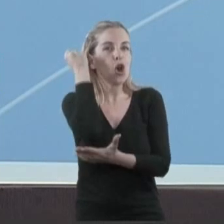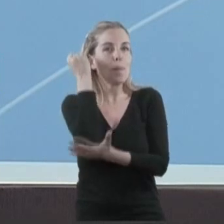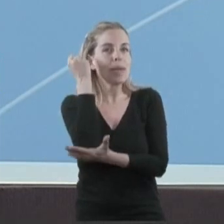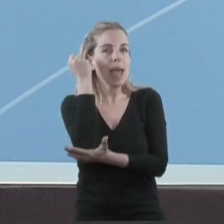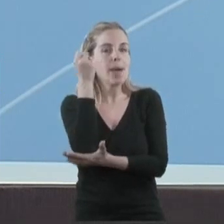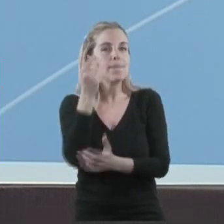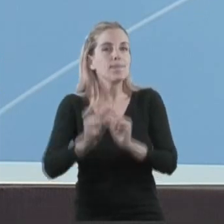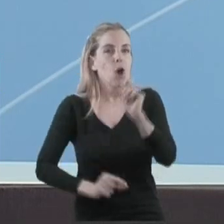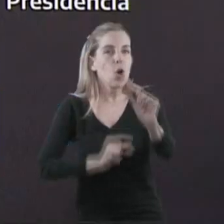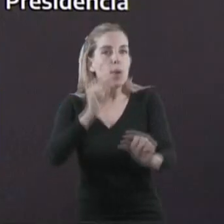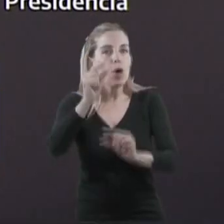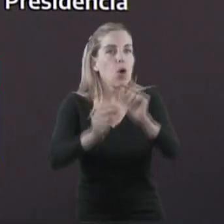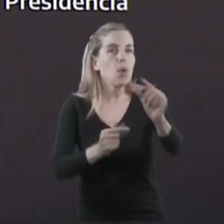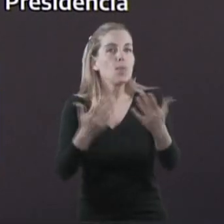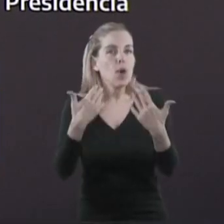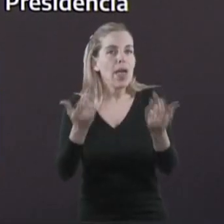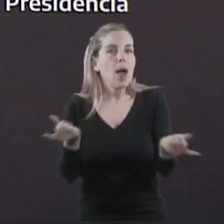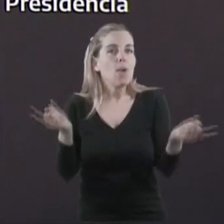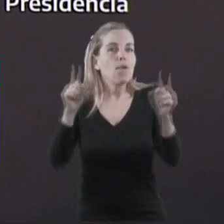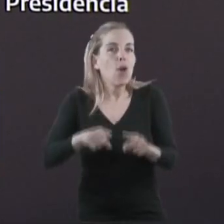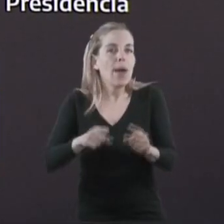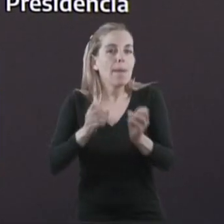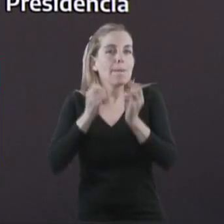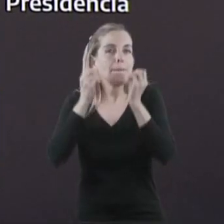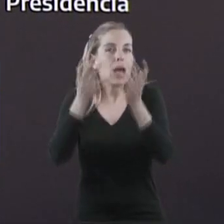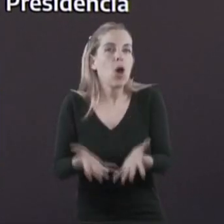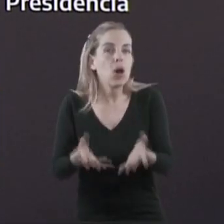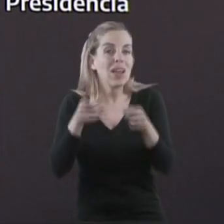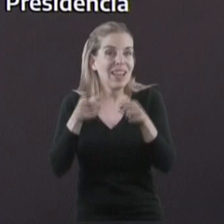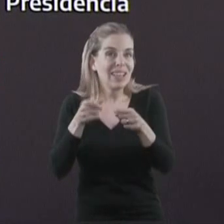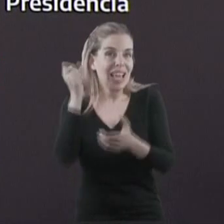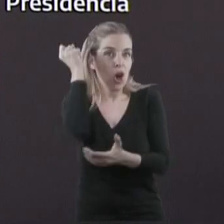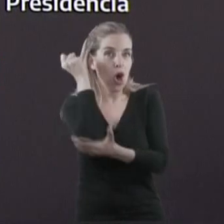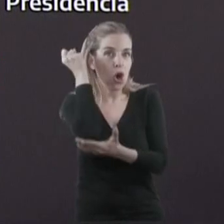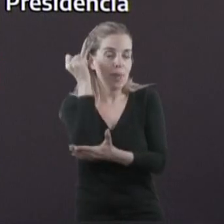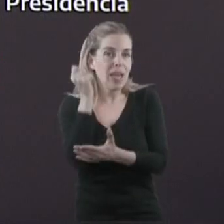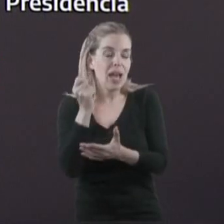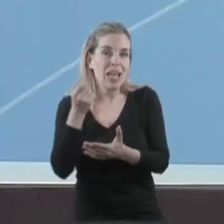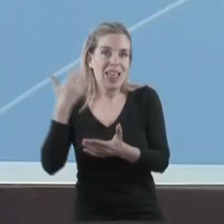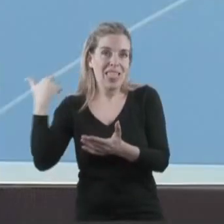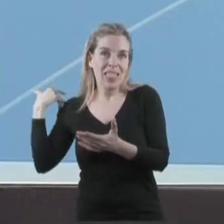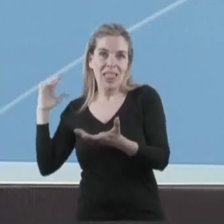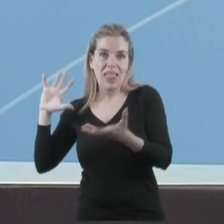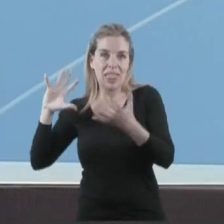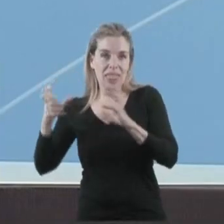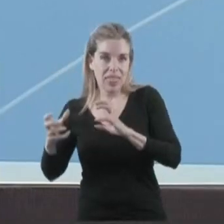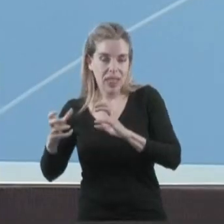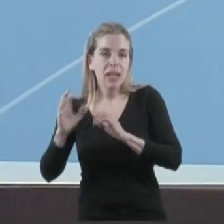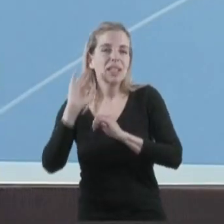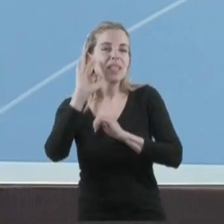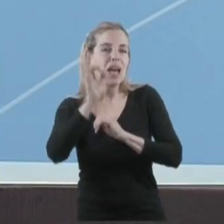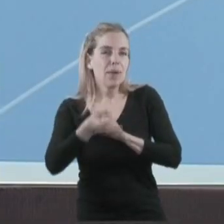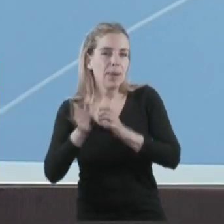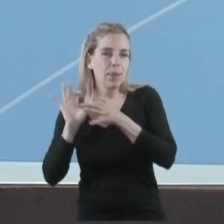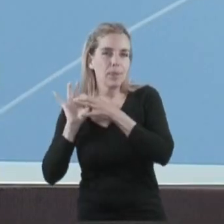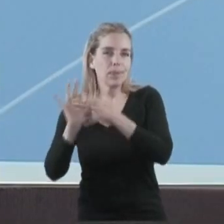proceso de recuperación económica que sabemos que está asociado todavía a enormes